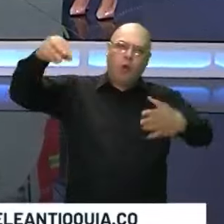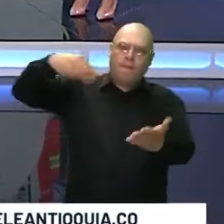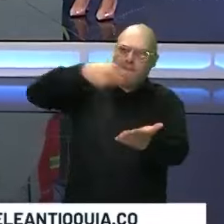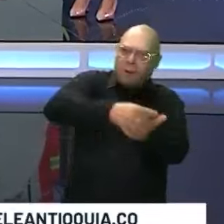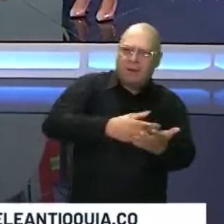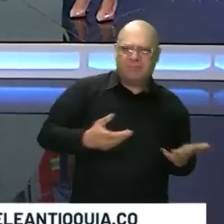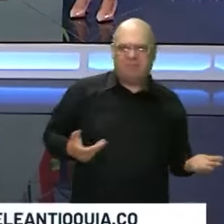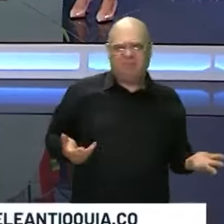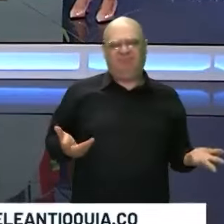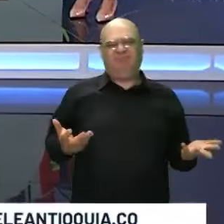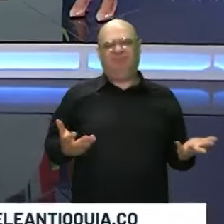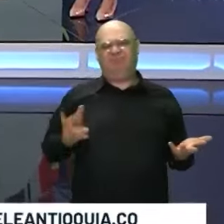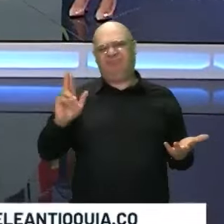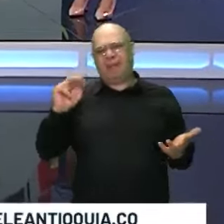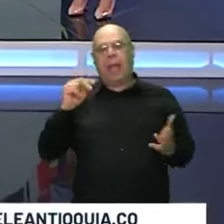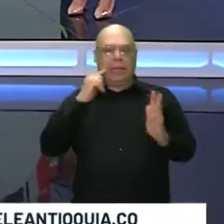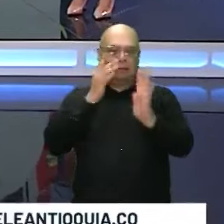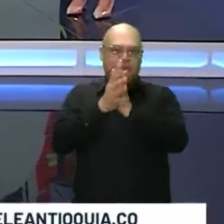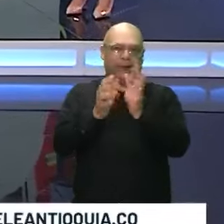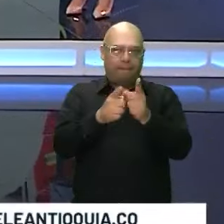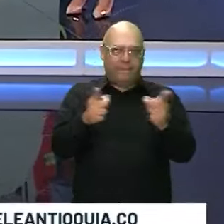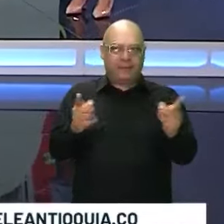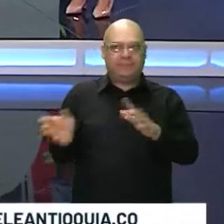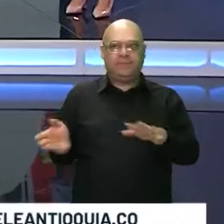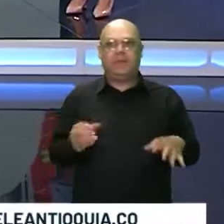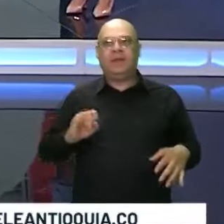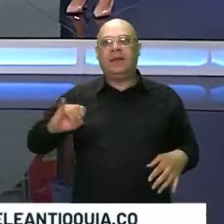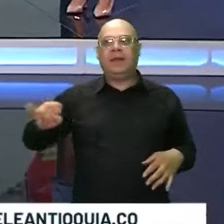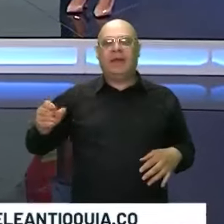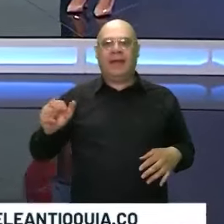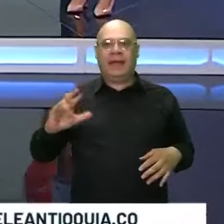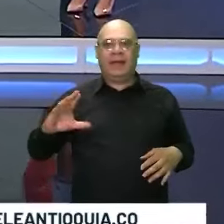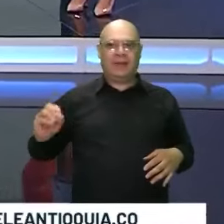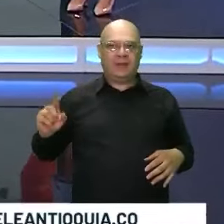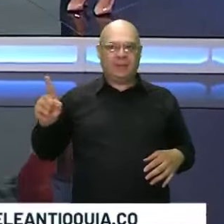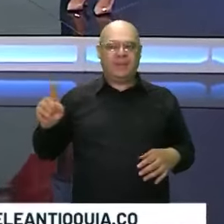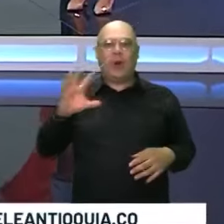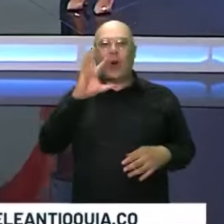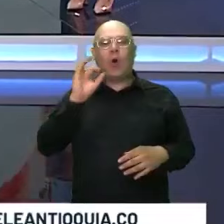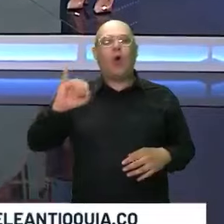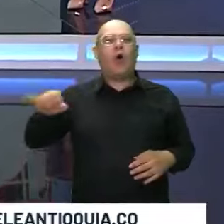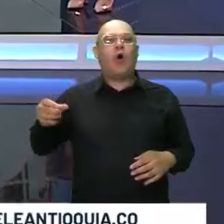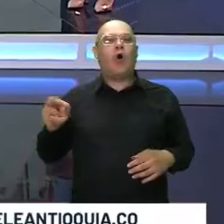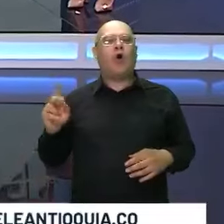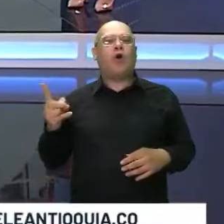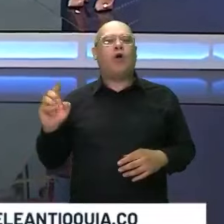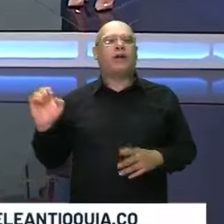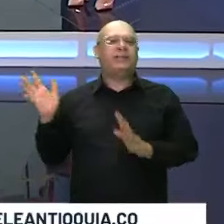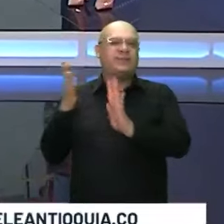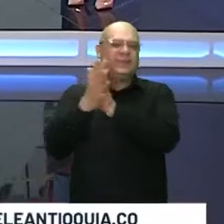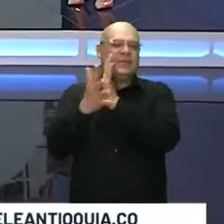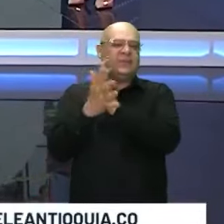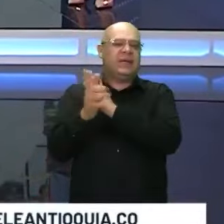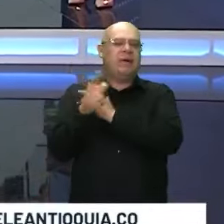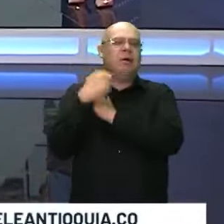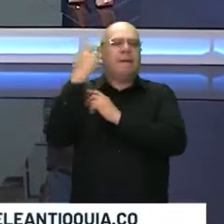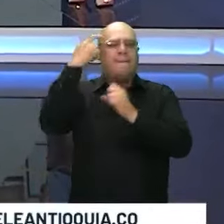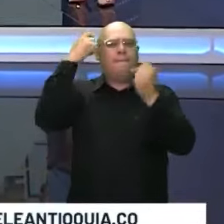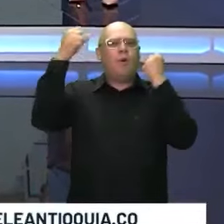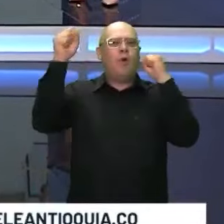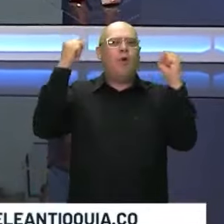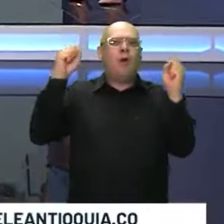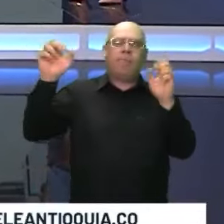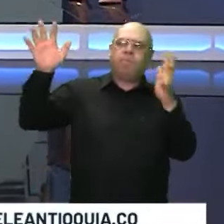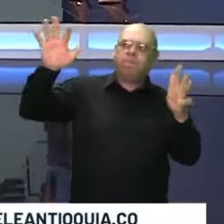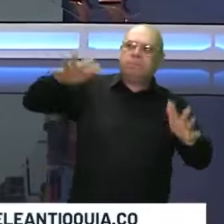Él tiene la historia. En Jericó ya vemos a Jorge Montoya. Desde allí nos cuenta sobre la preocupación por deslizamientos en masa que